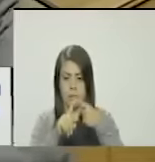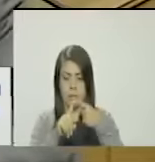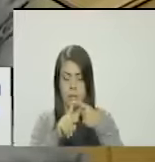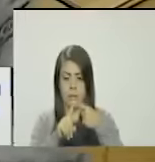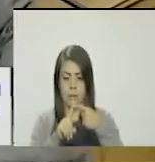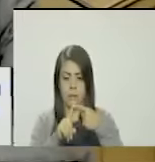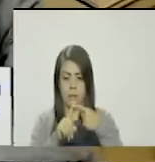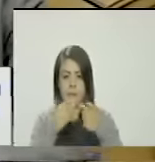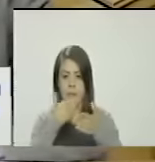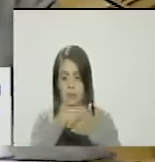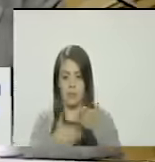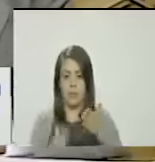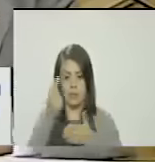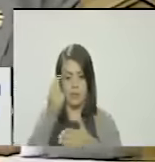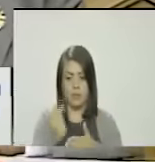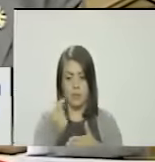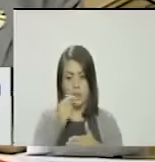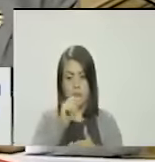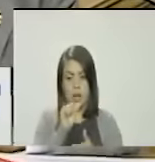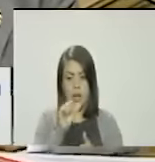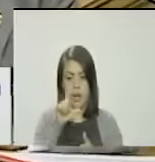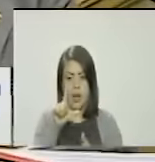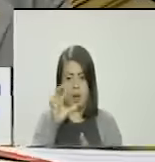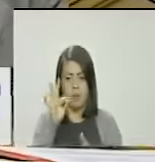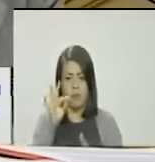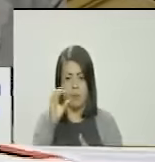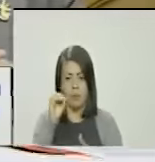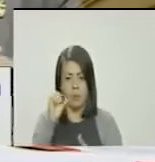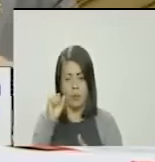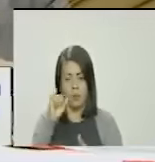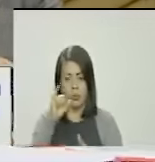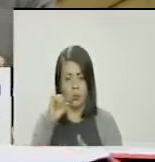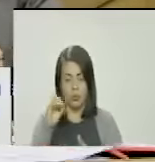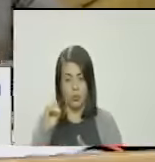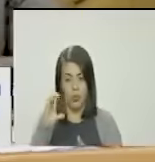se propone al diputado Alfonso Campos,